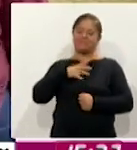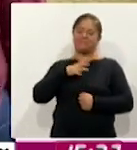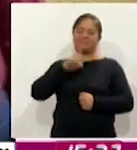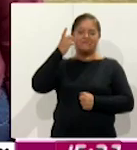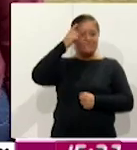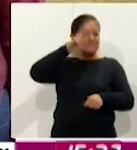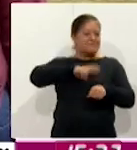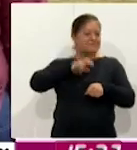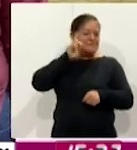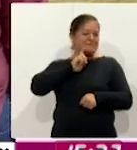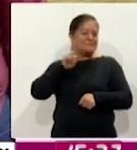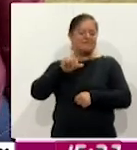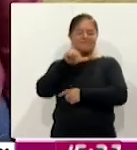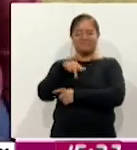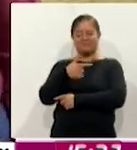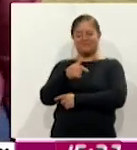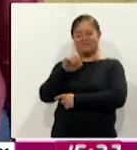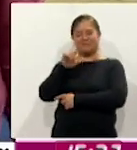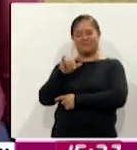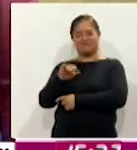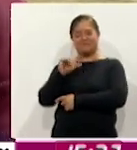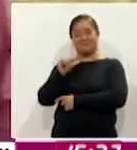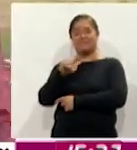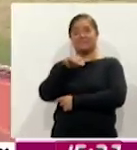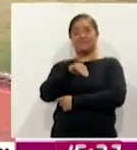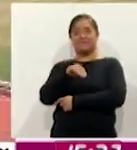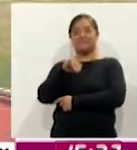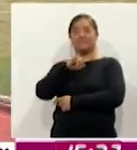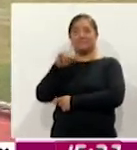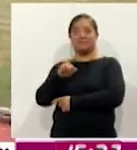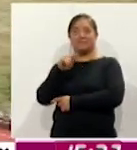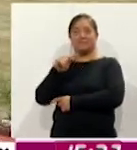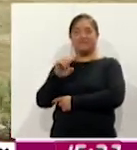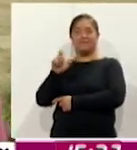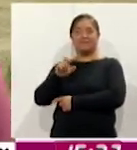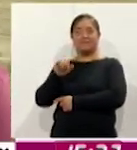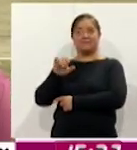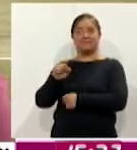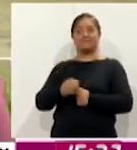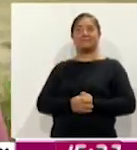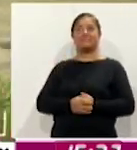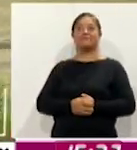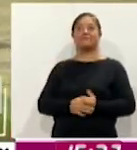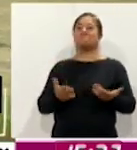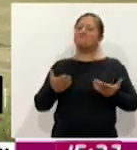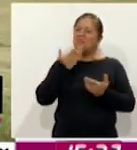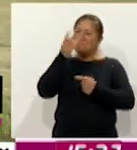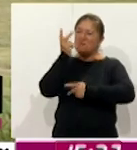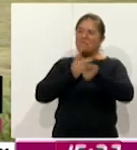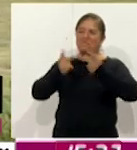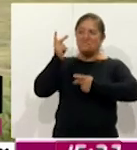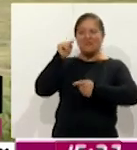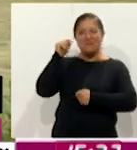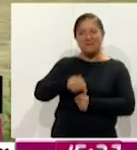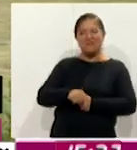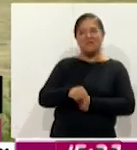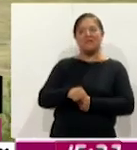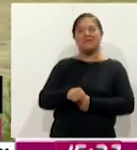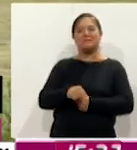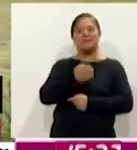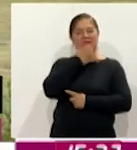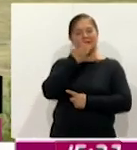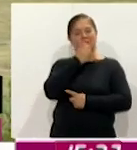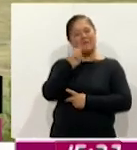directora Angélica María Juárez Texis. ¿Cómo está? Muy buena tarde. Buena tarde, bienvenidos al BETED, al plantel Tlaxcala del